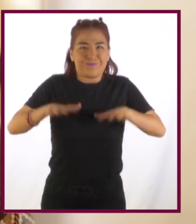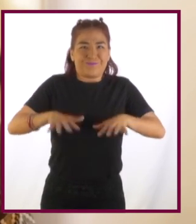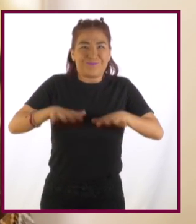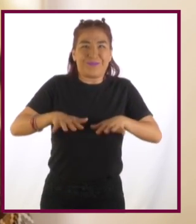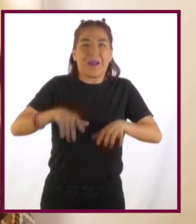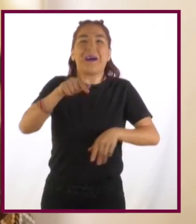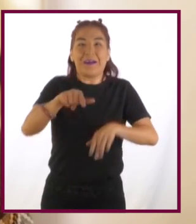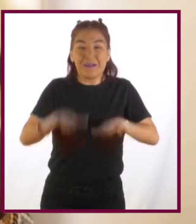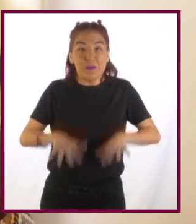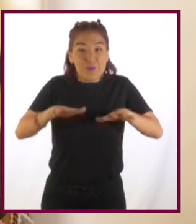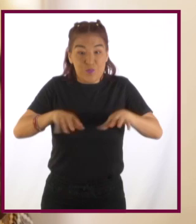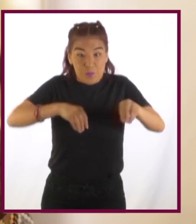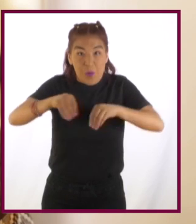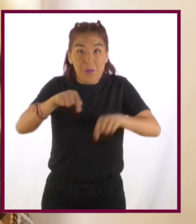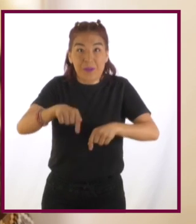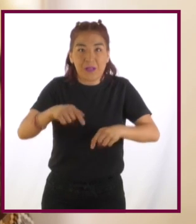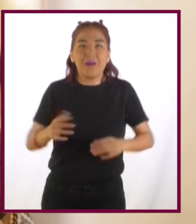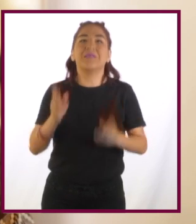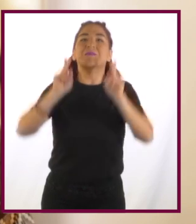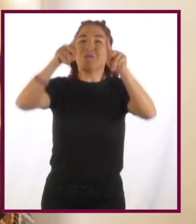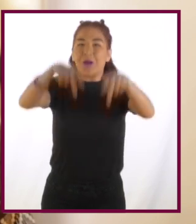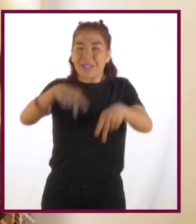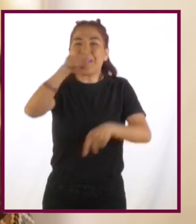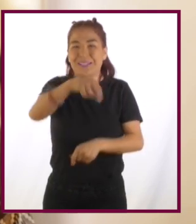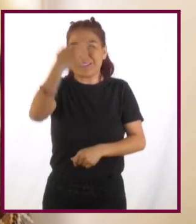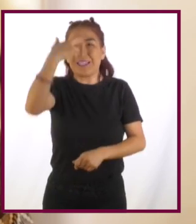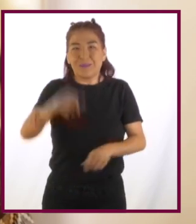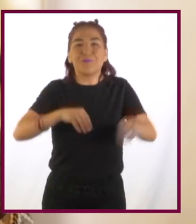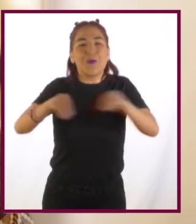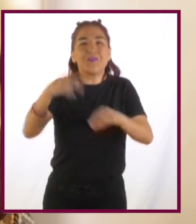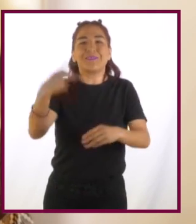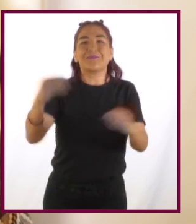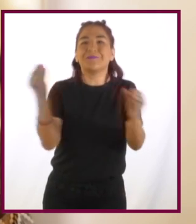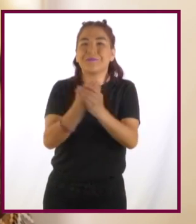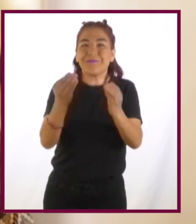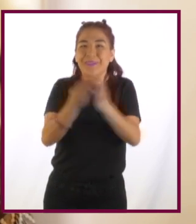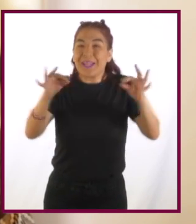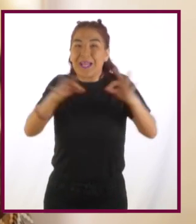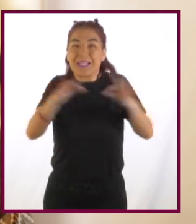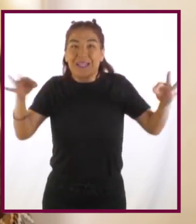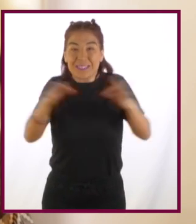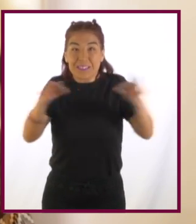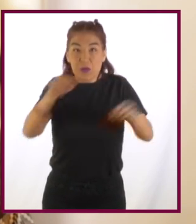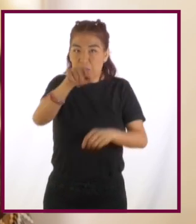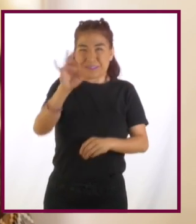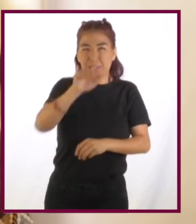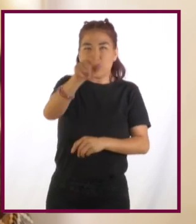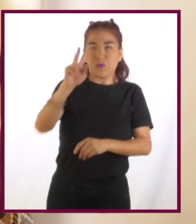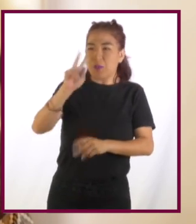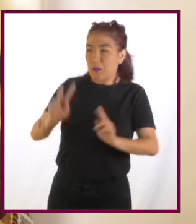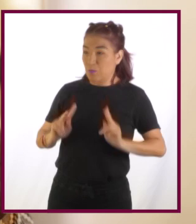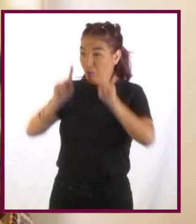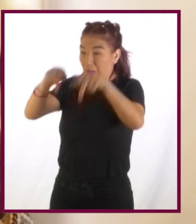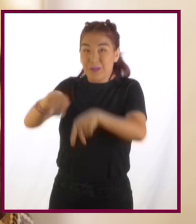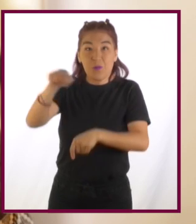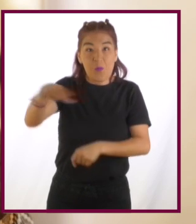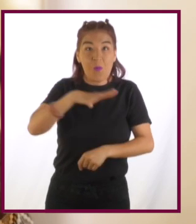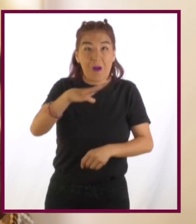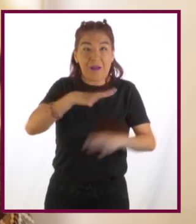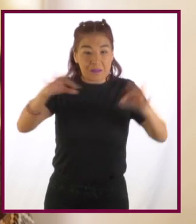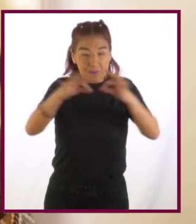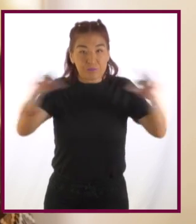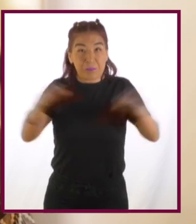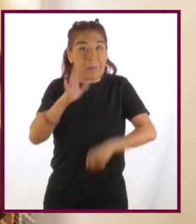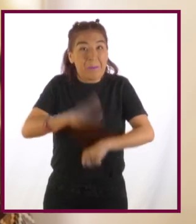puente? La vibración de ese puente es consecuencia de las propiedades elásticas. Si ese puente tuviera